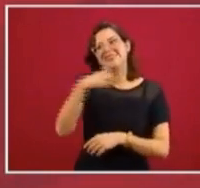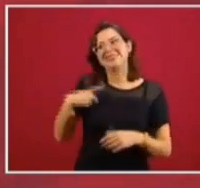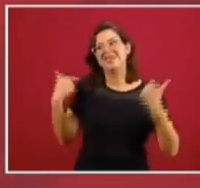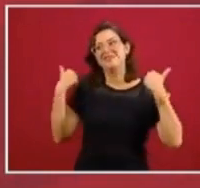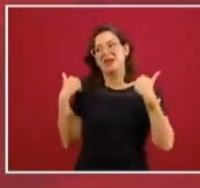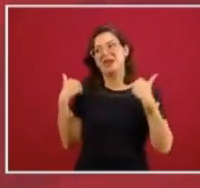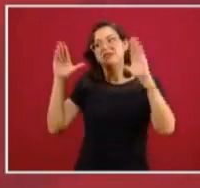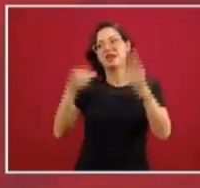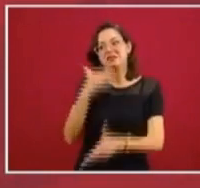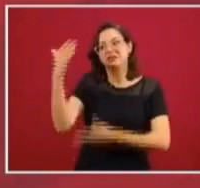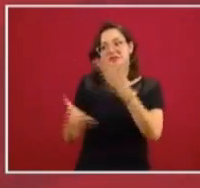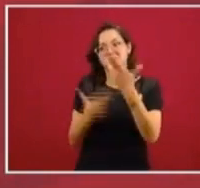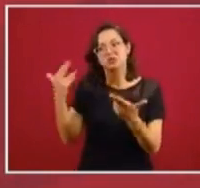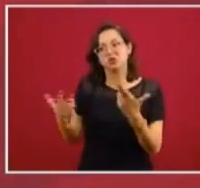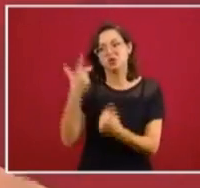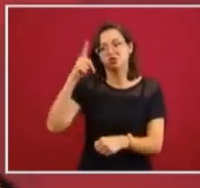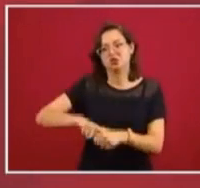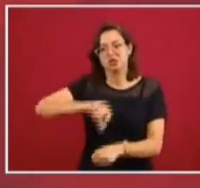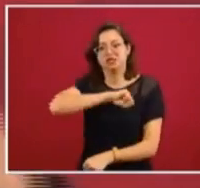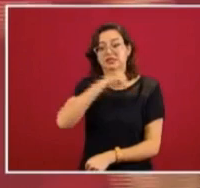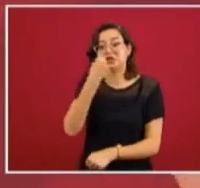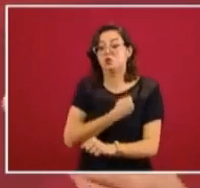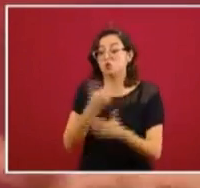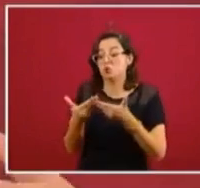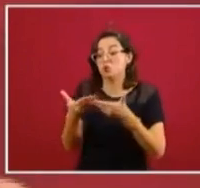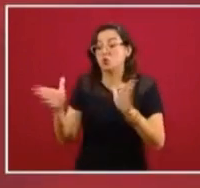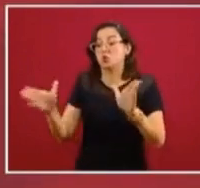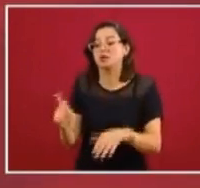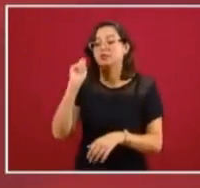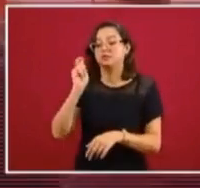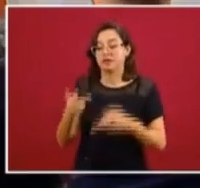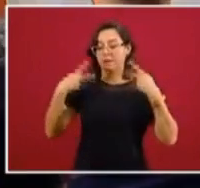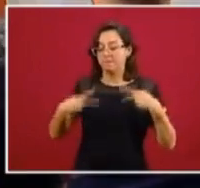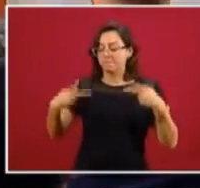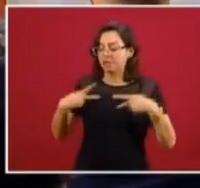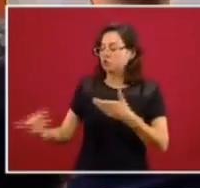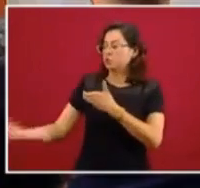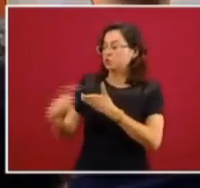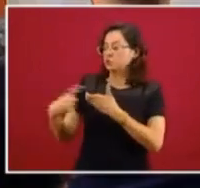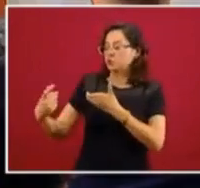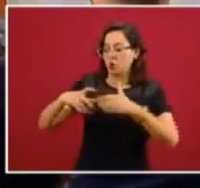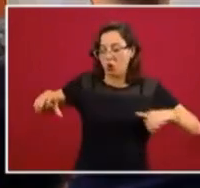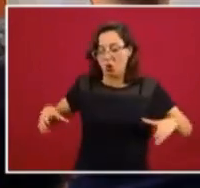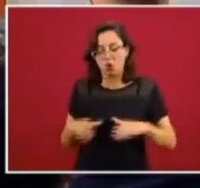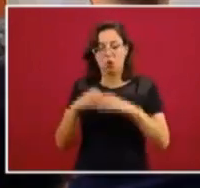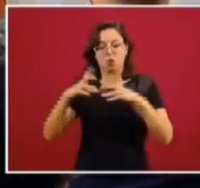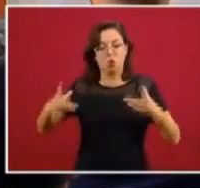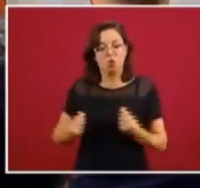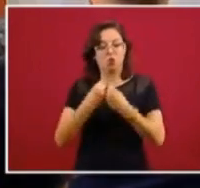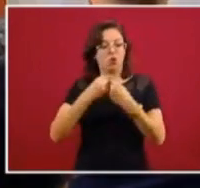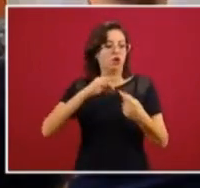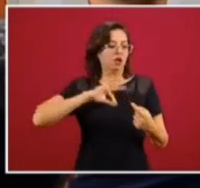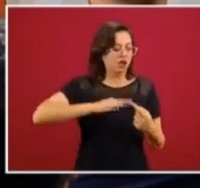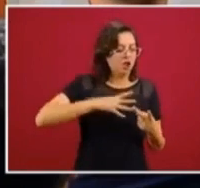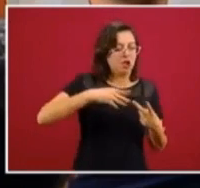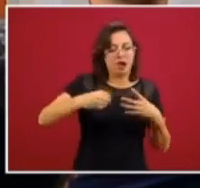Servicio Nacional de Salud Pública, y esto es un grupo humano que integra a toda la comunidad de salud pública,